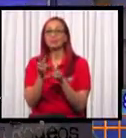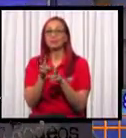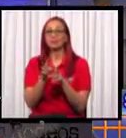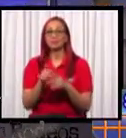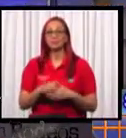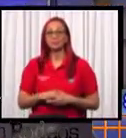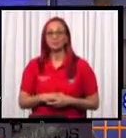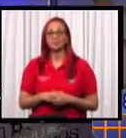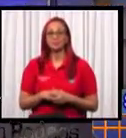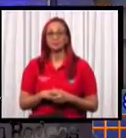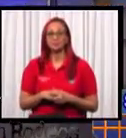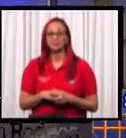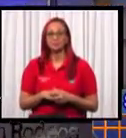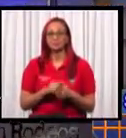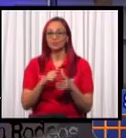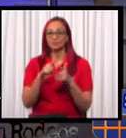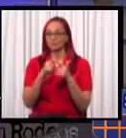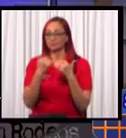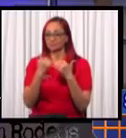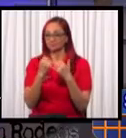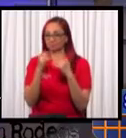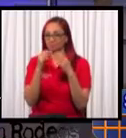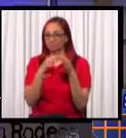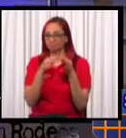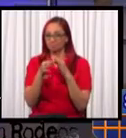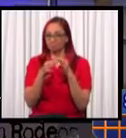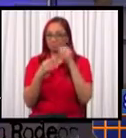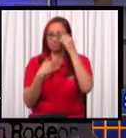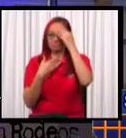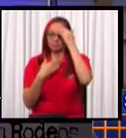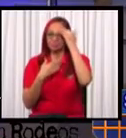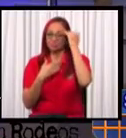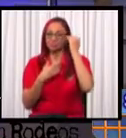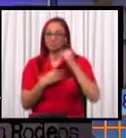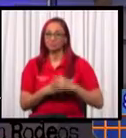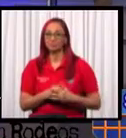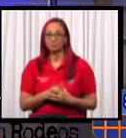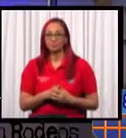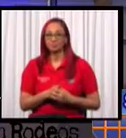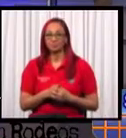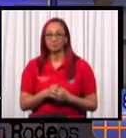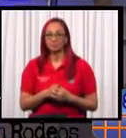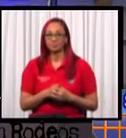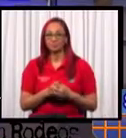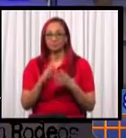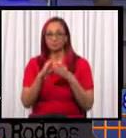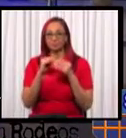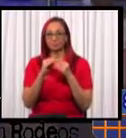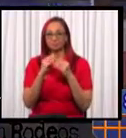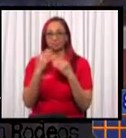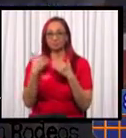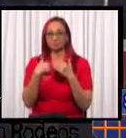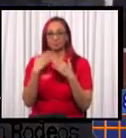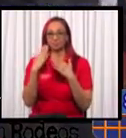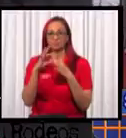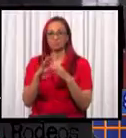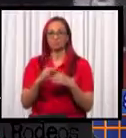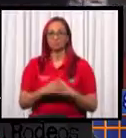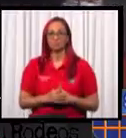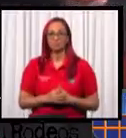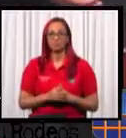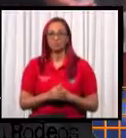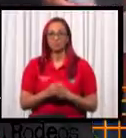Vamos a hacer una explicación, si me permite. Se lo agradezco. Con la información que tenemos acá, nuestro